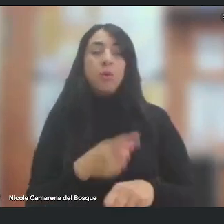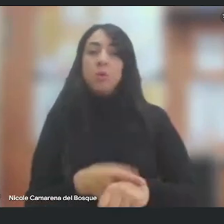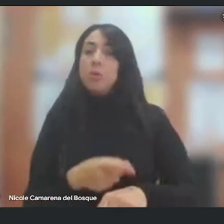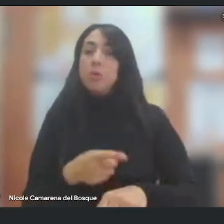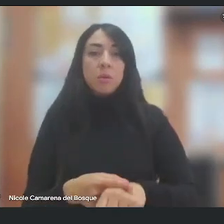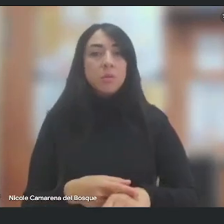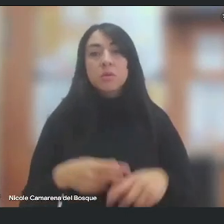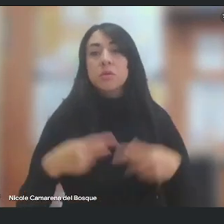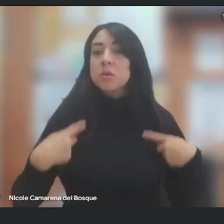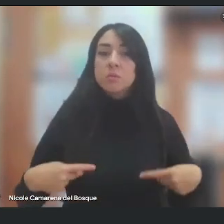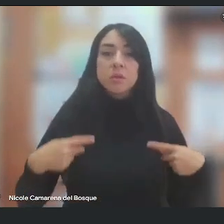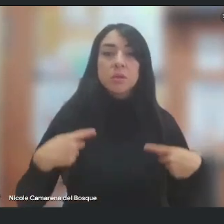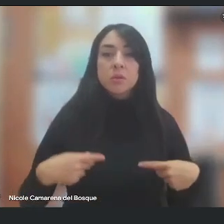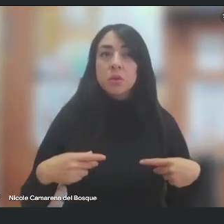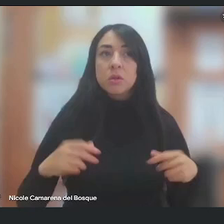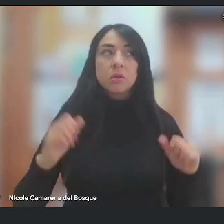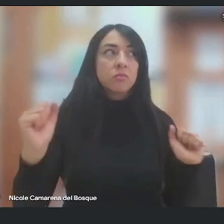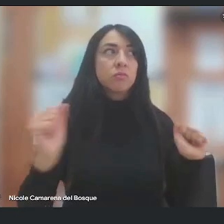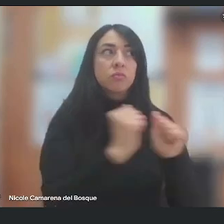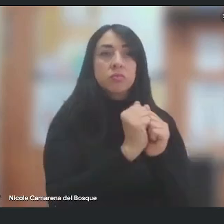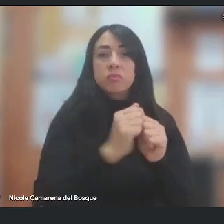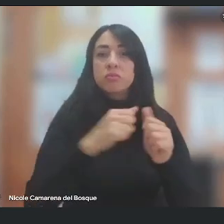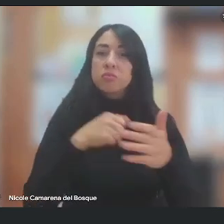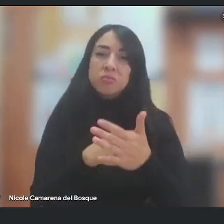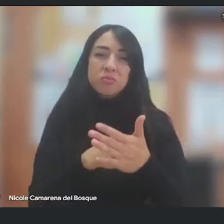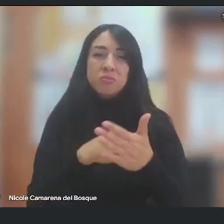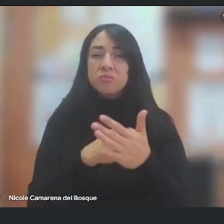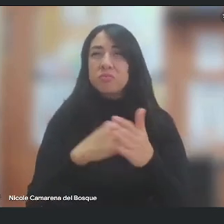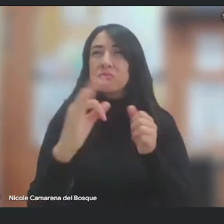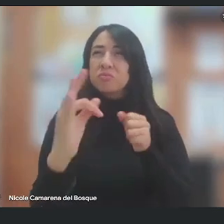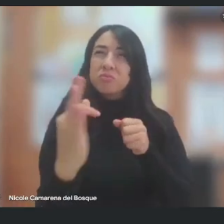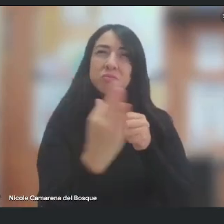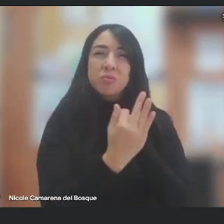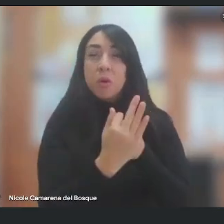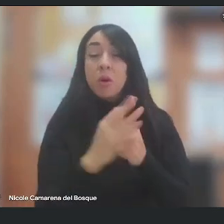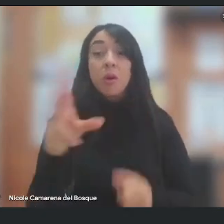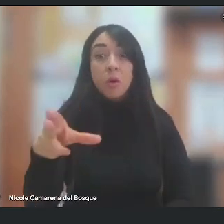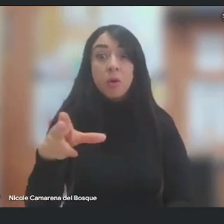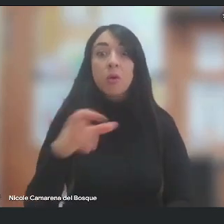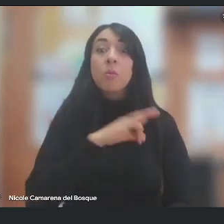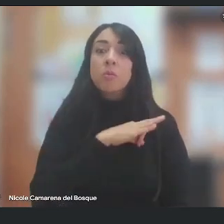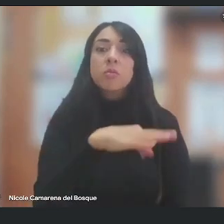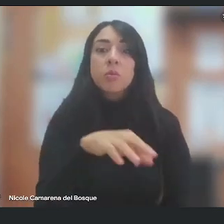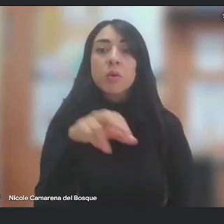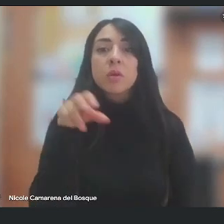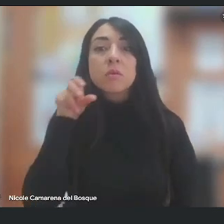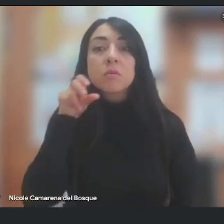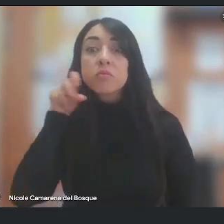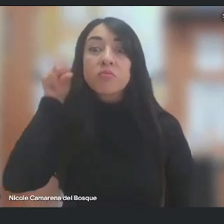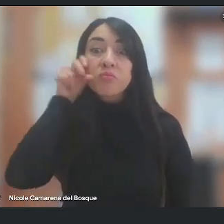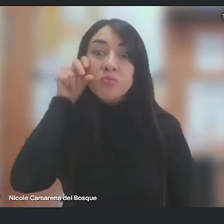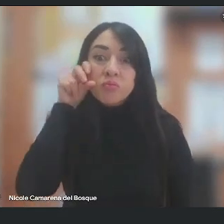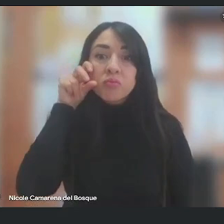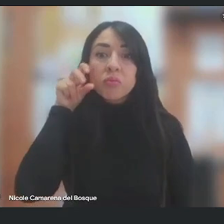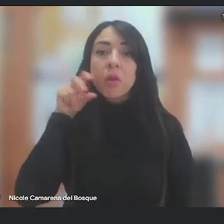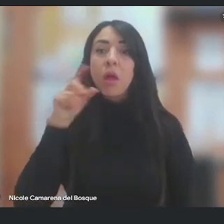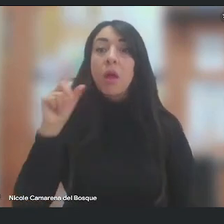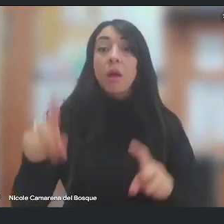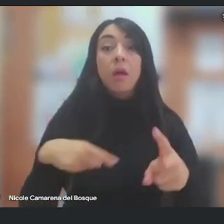más vulnerables a presentar abusos sexuales, agresiones sexuales. ¿Por qué? Porque falta esa